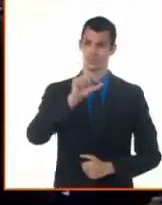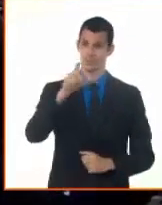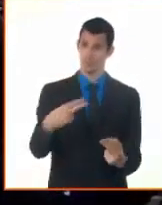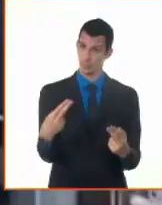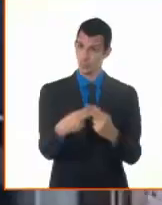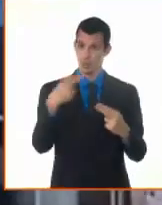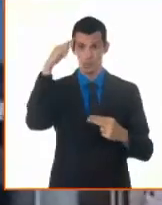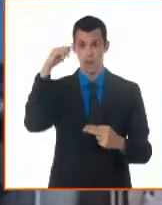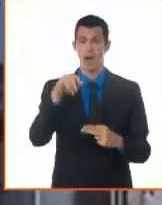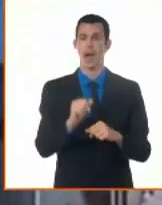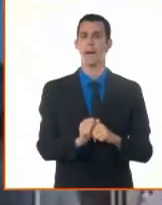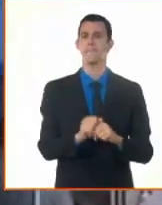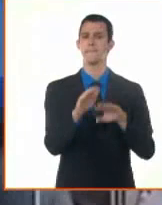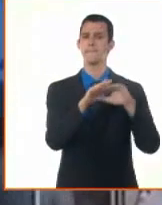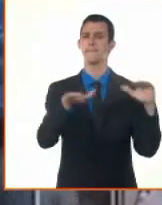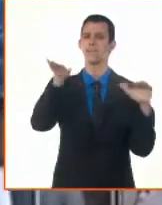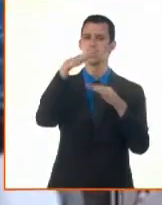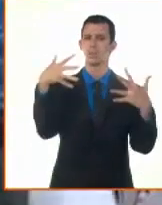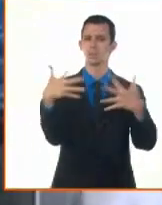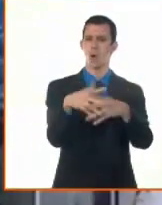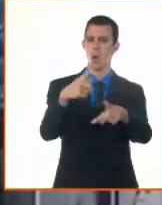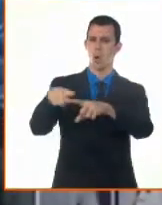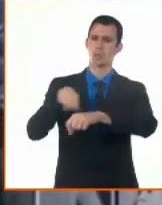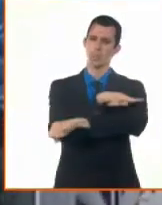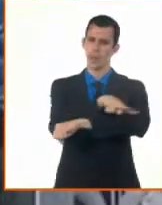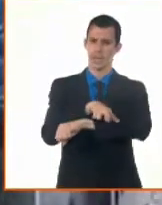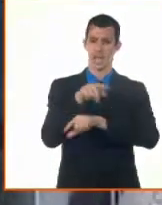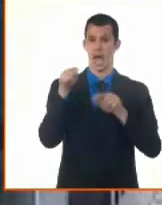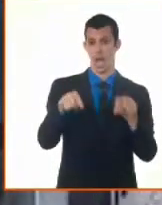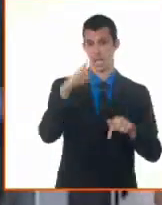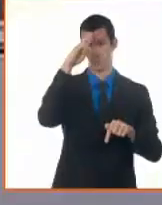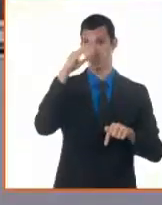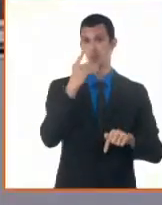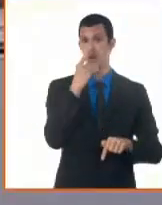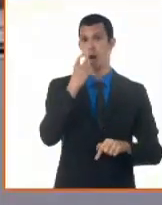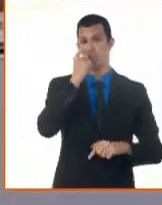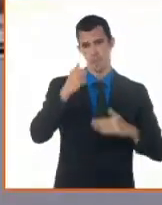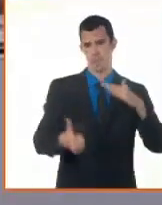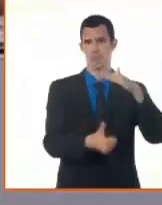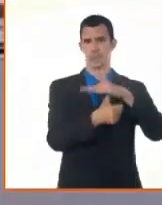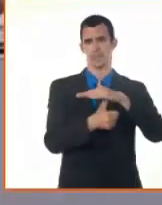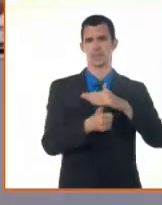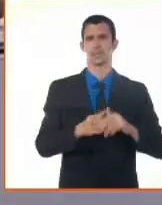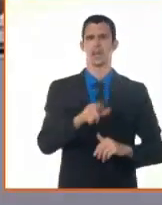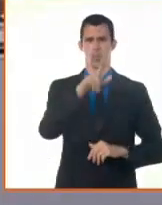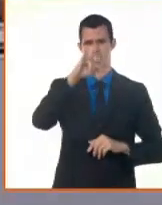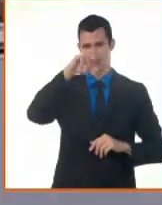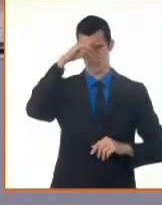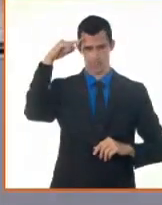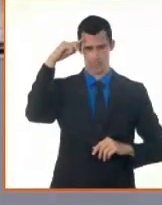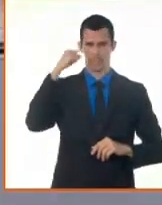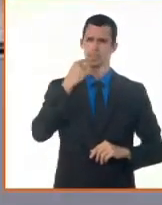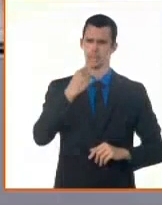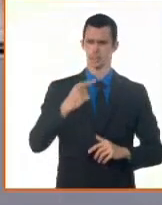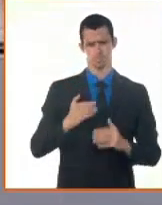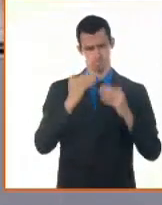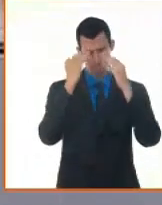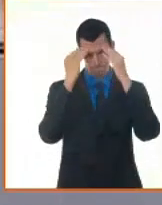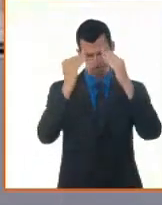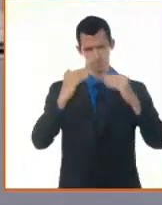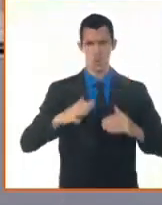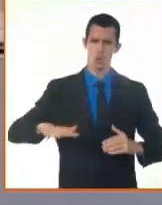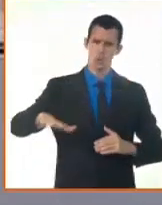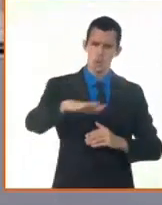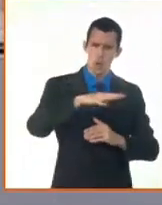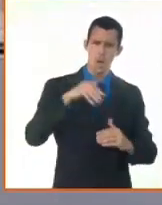sede del Ministerio de relaciones exteriores el presidente dominicano Luis abinader agradeció el respaldo de de